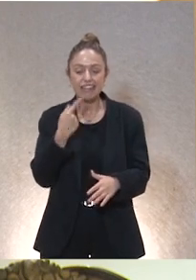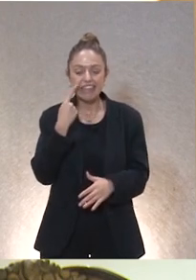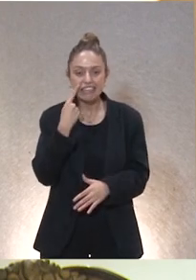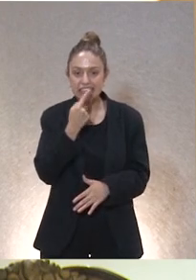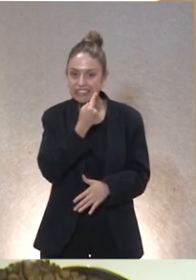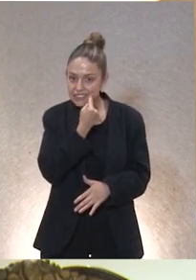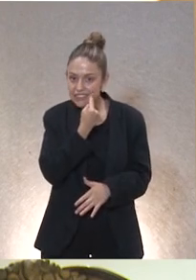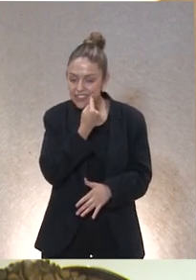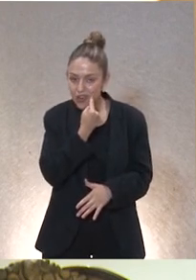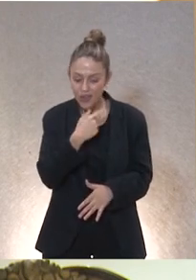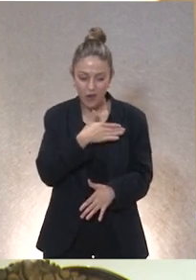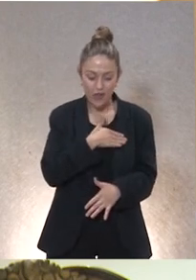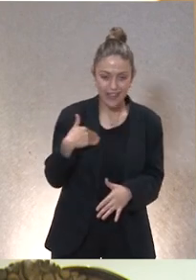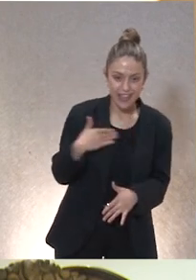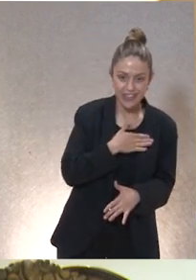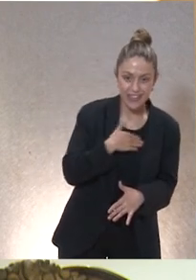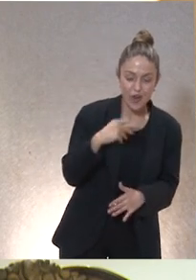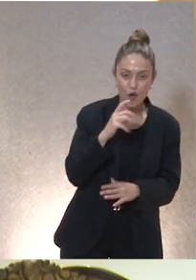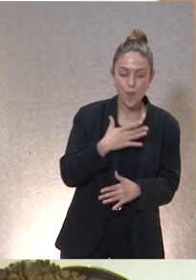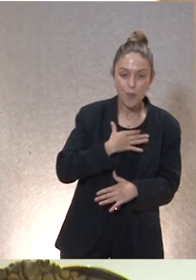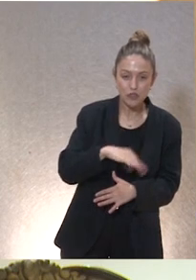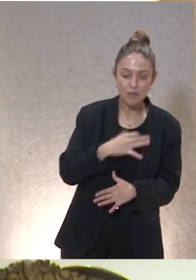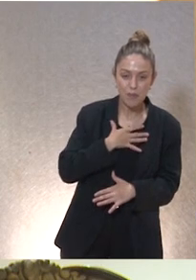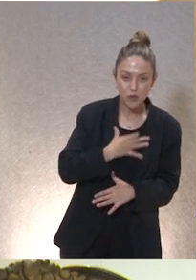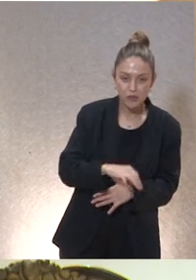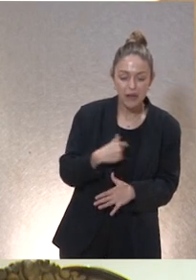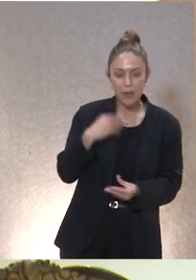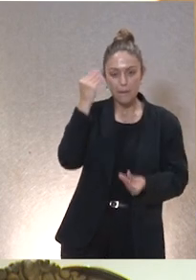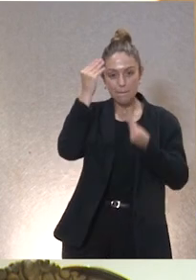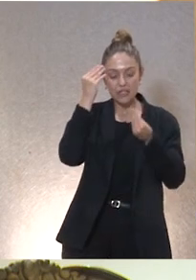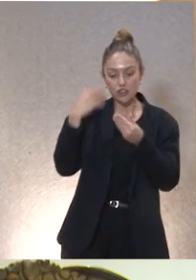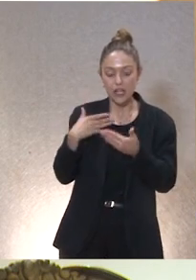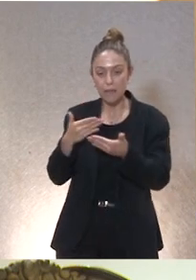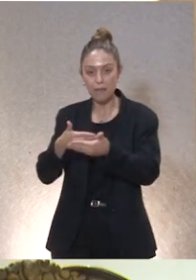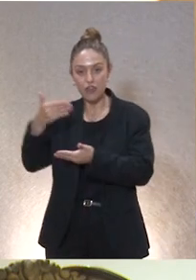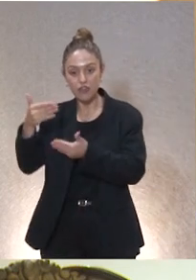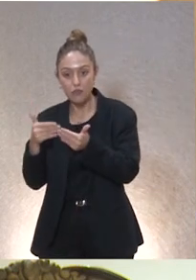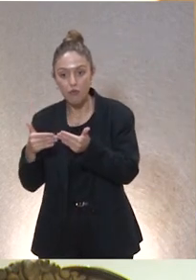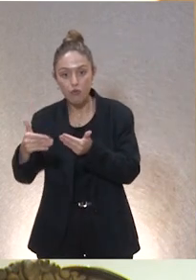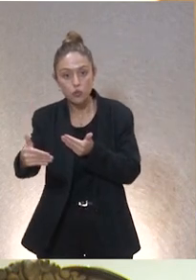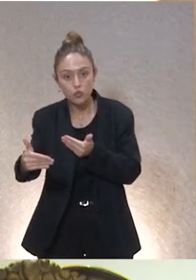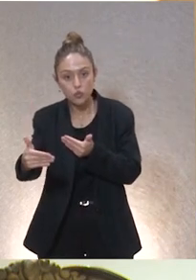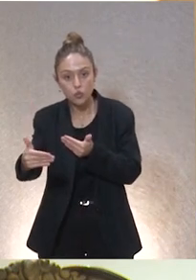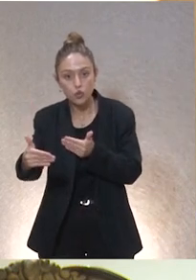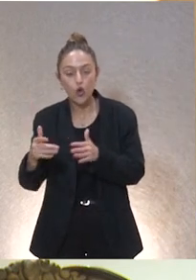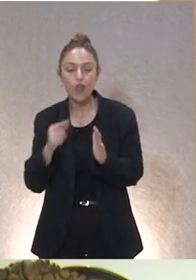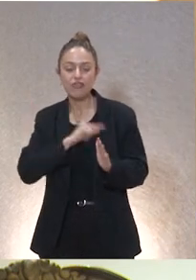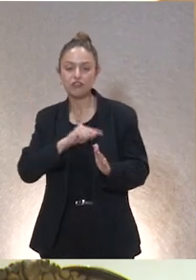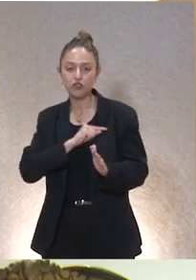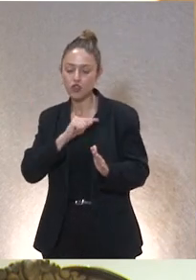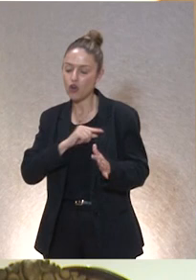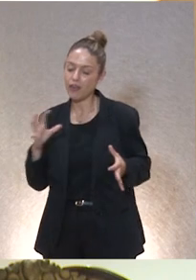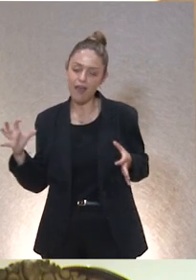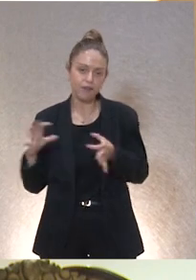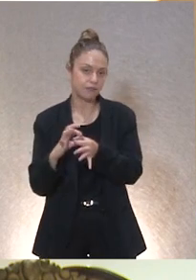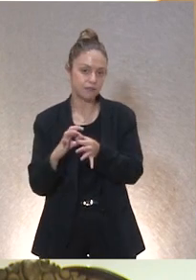sería deseable y debe ser posible soy de los que cree que el futuro del periodismo depende de su deontología de que